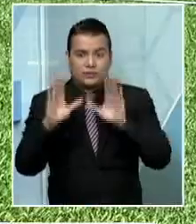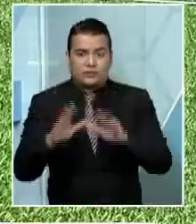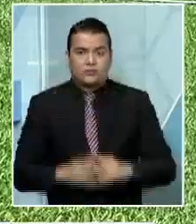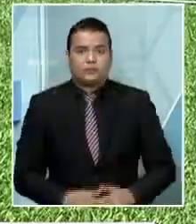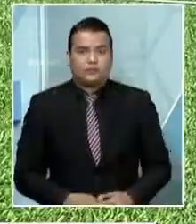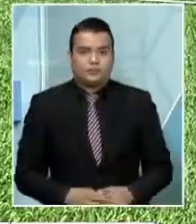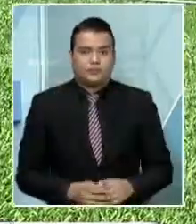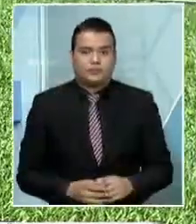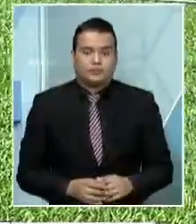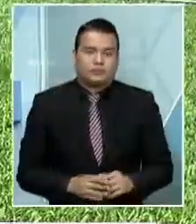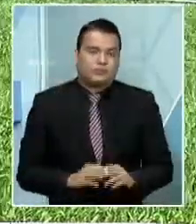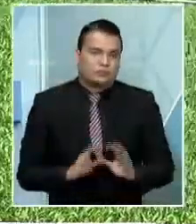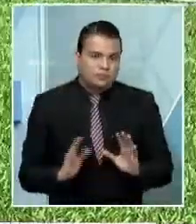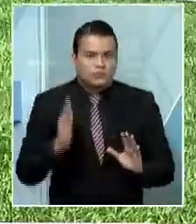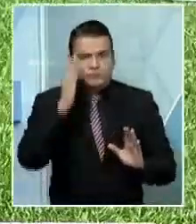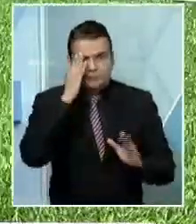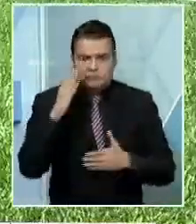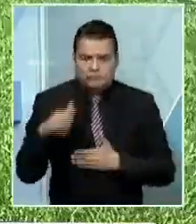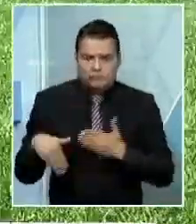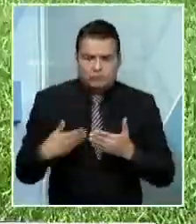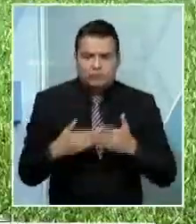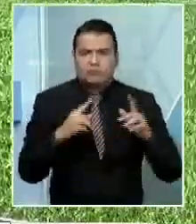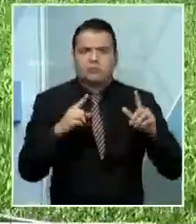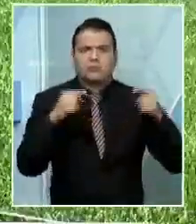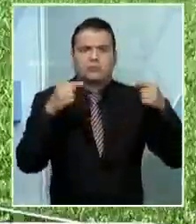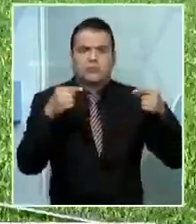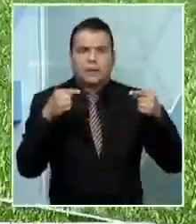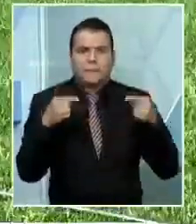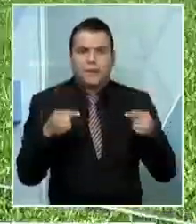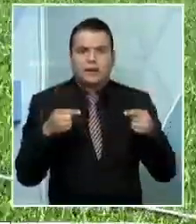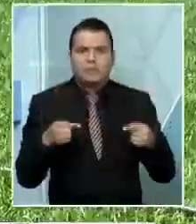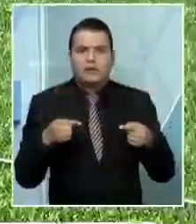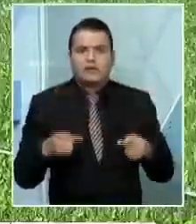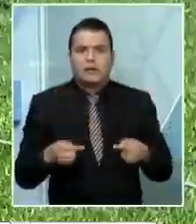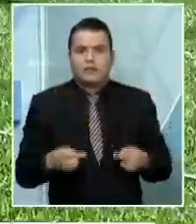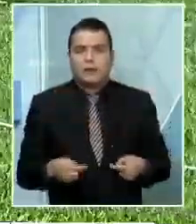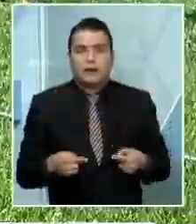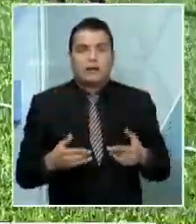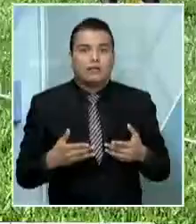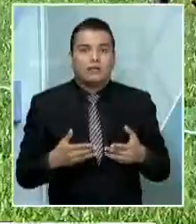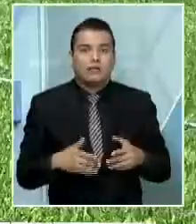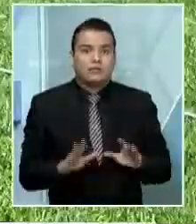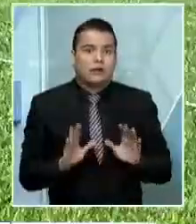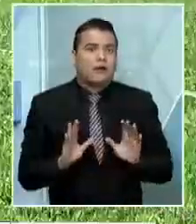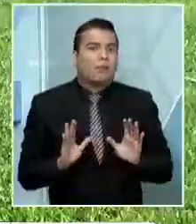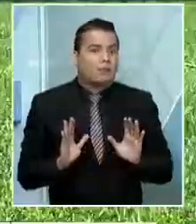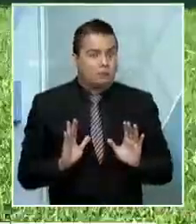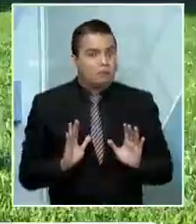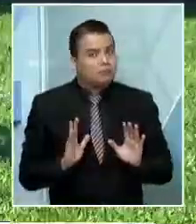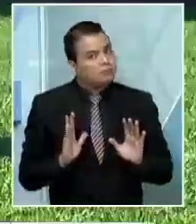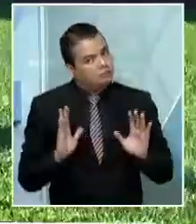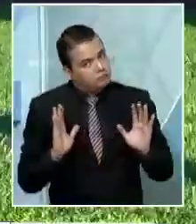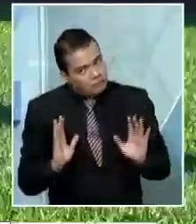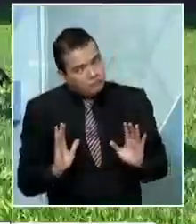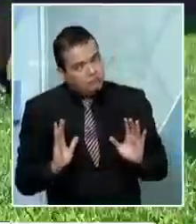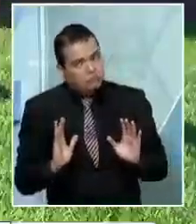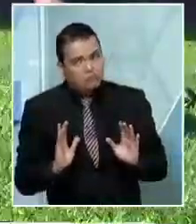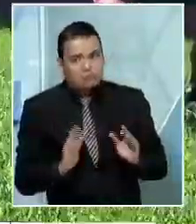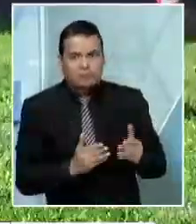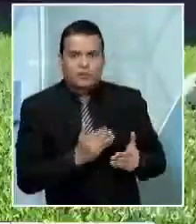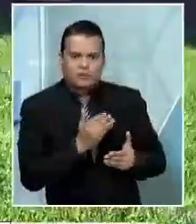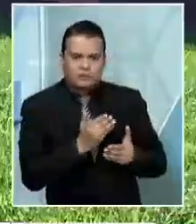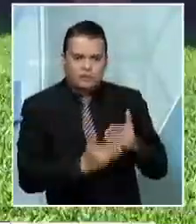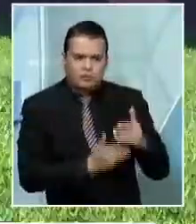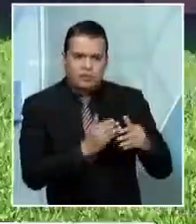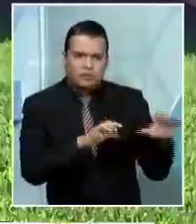tenido en la mayoría de los partidos que hemos jugado. Y básicamente hay que apuntar a eso, ¿no? Mejorar en esa faceta del juego,